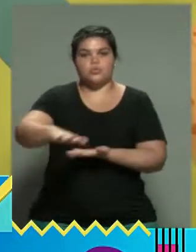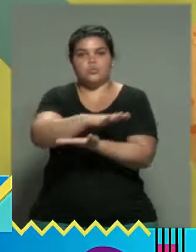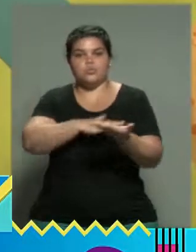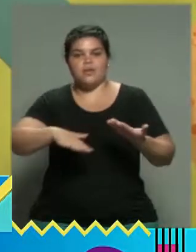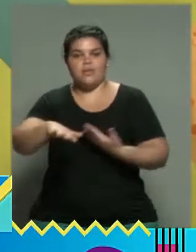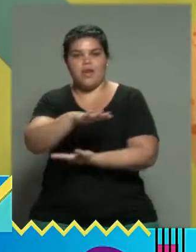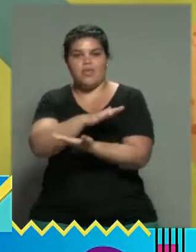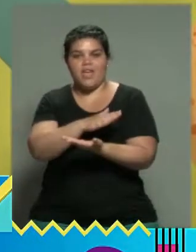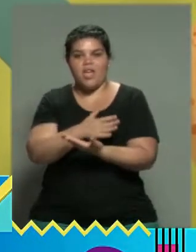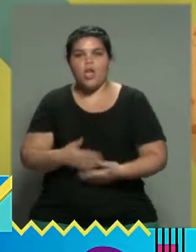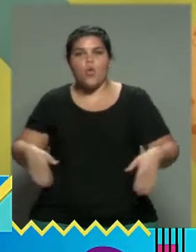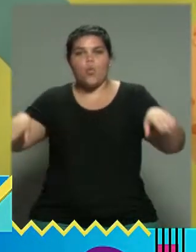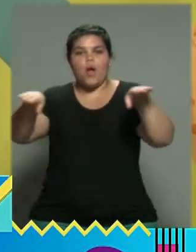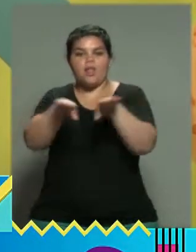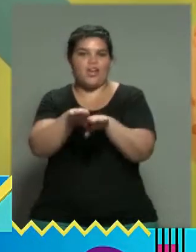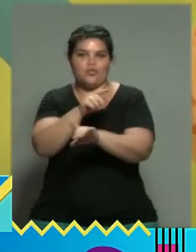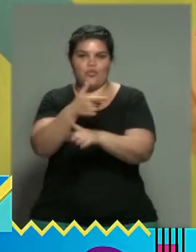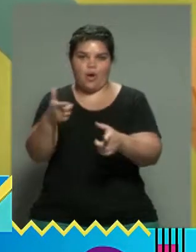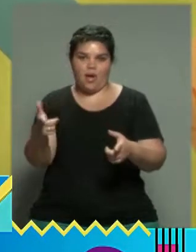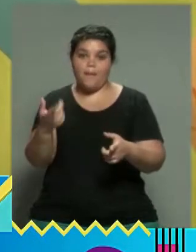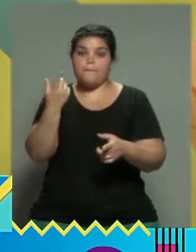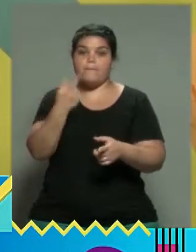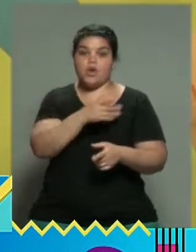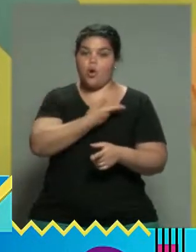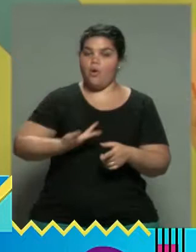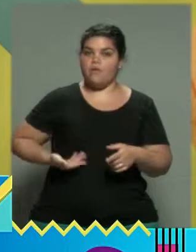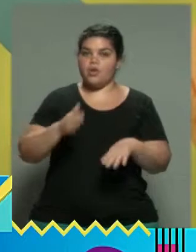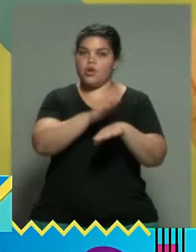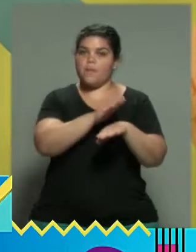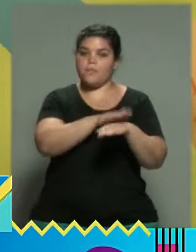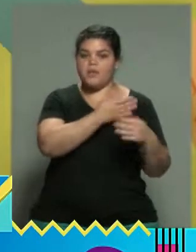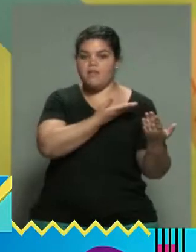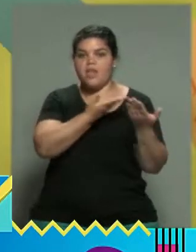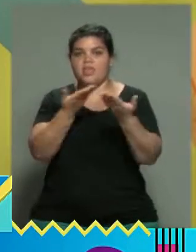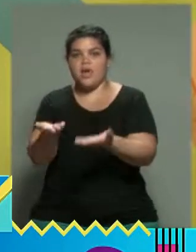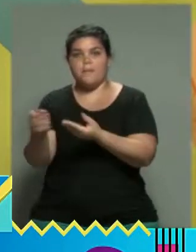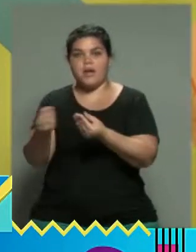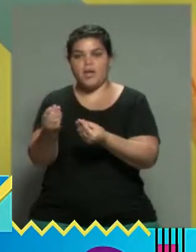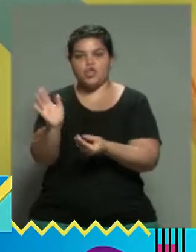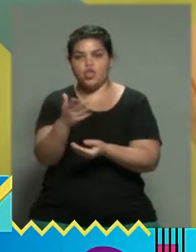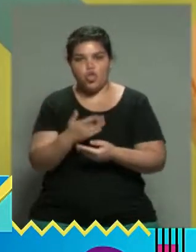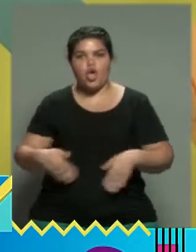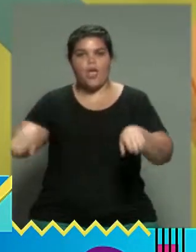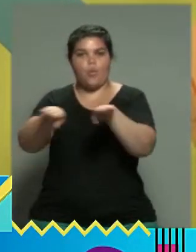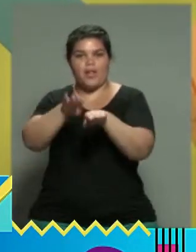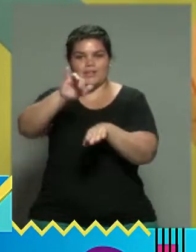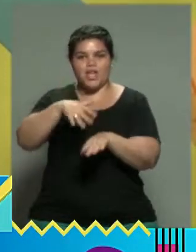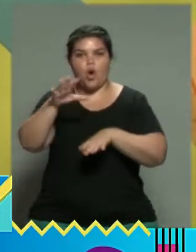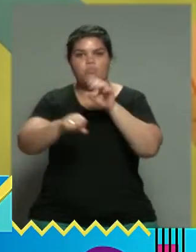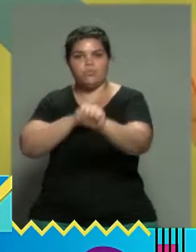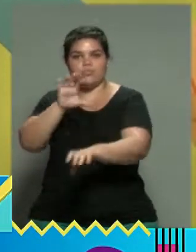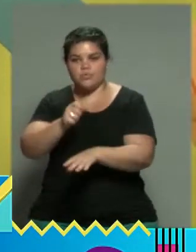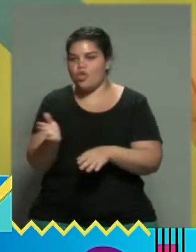igualdad de oportunidades. Entonces el Estado es el que tiene que brindar las herramientas para que todos tengamos las mismas oportunidades. ¿En función de qué? De un